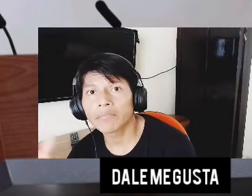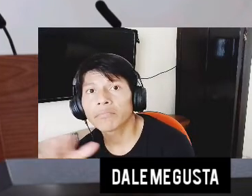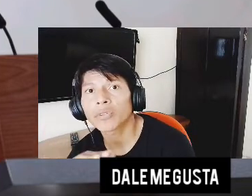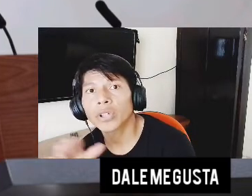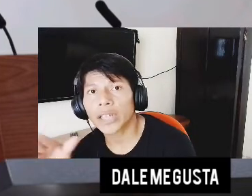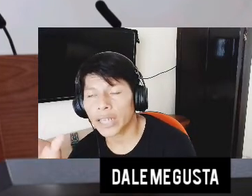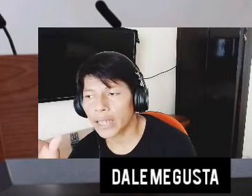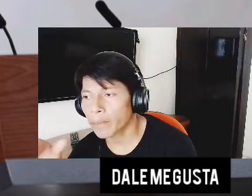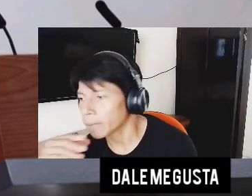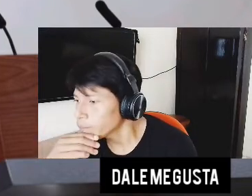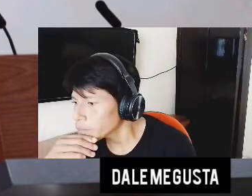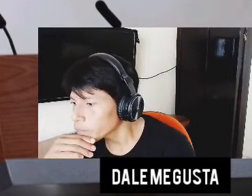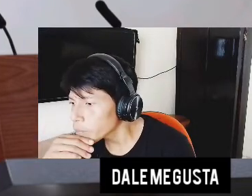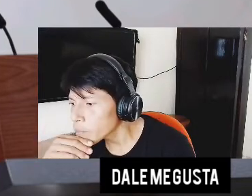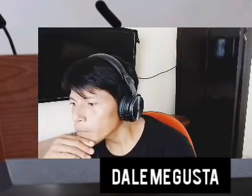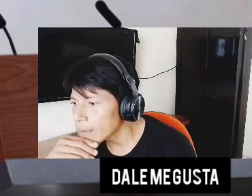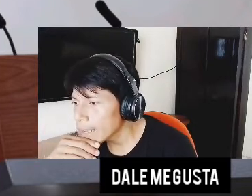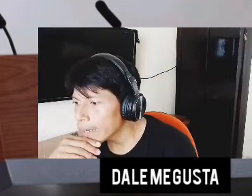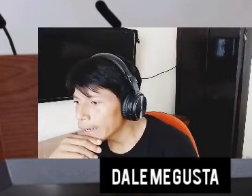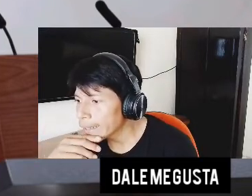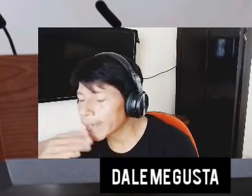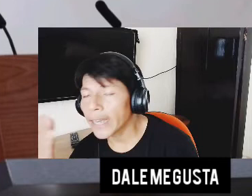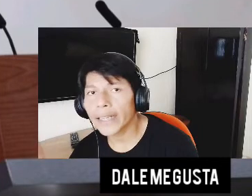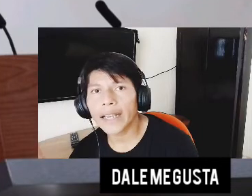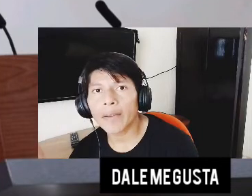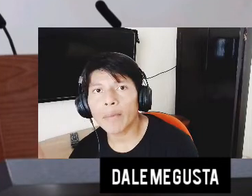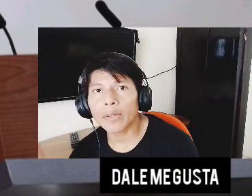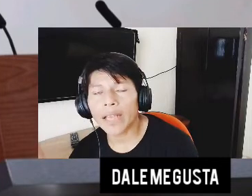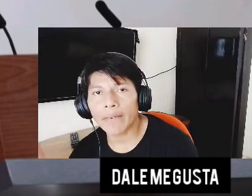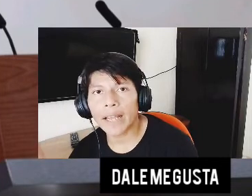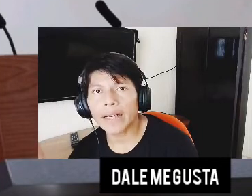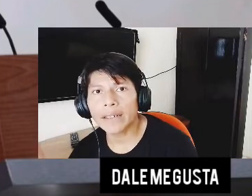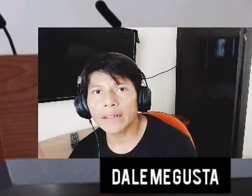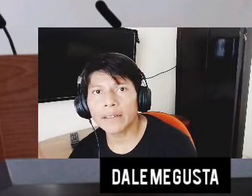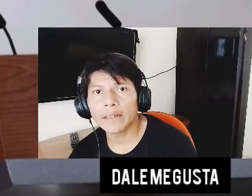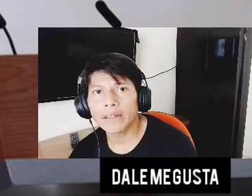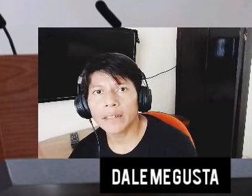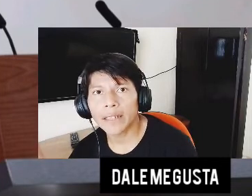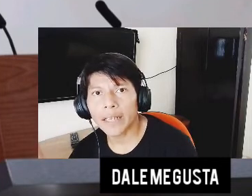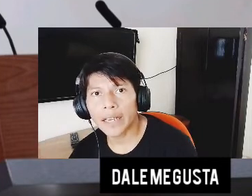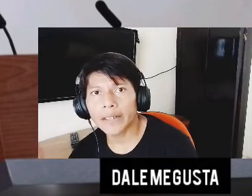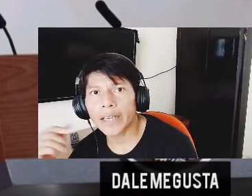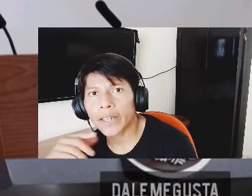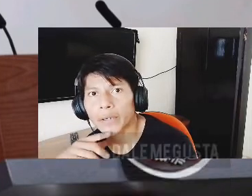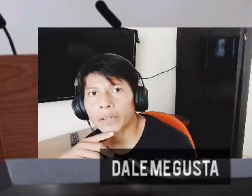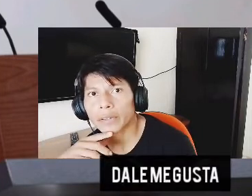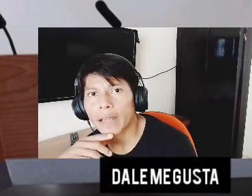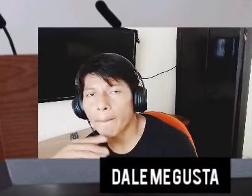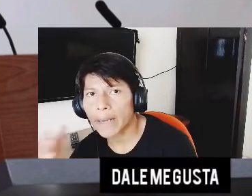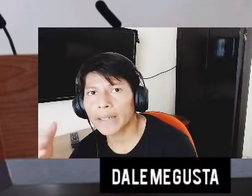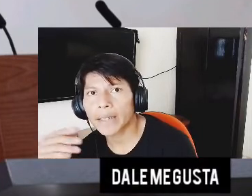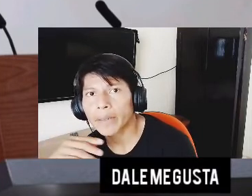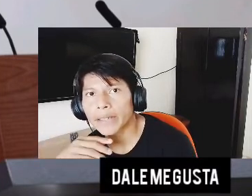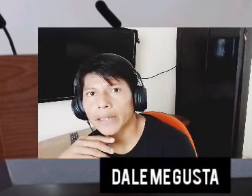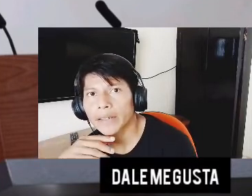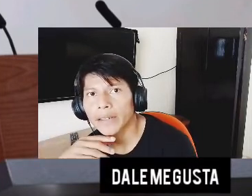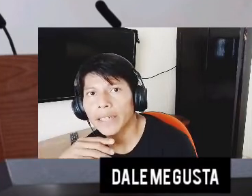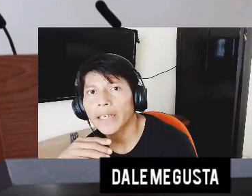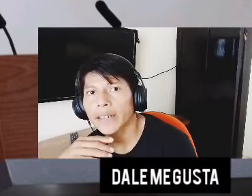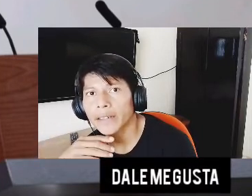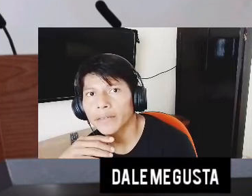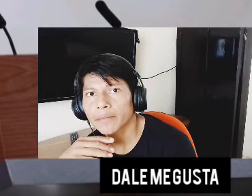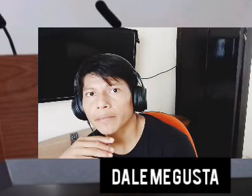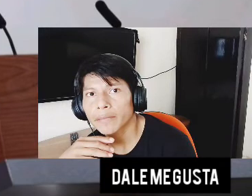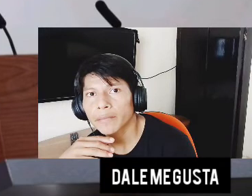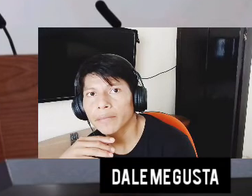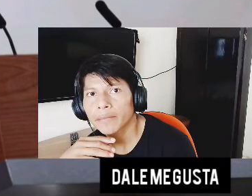sobresalir, no dicen nada. ¿Y de quién creen que vamos a hablar el día de hoy? Aparte del presidente, ¿de